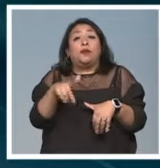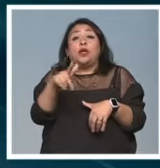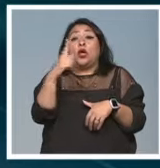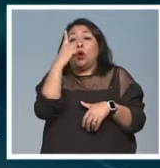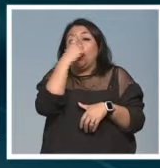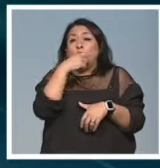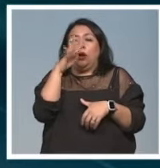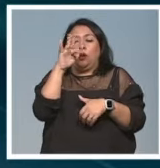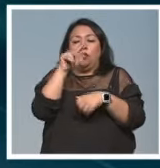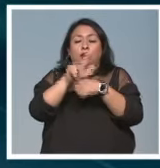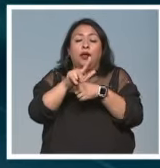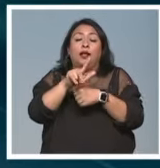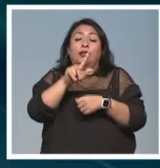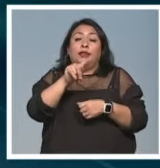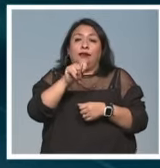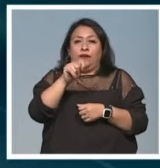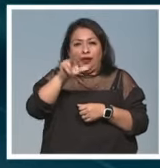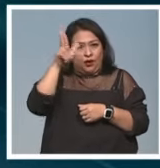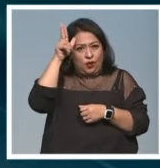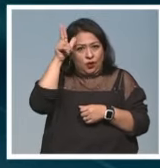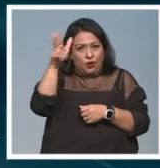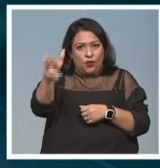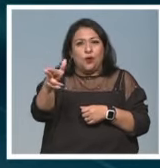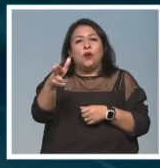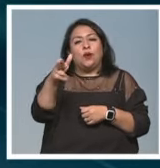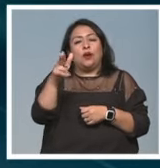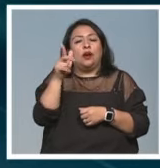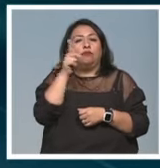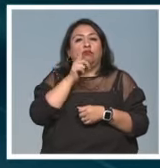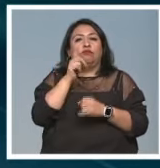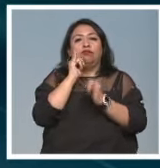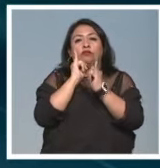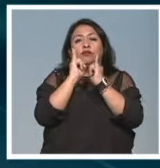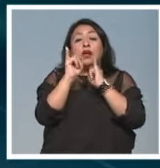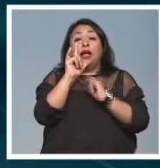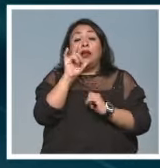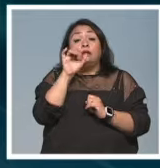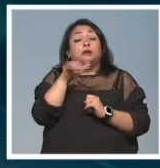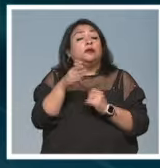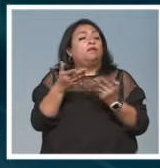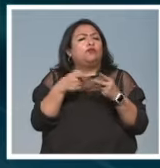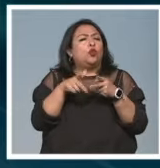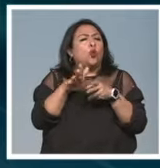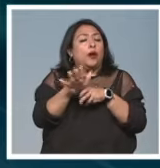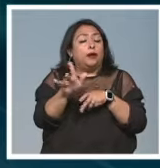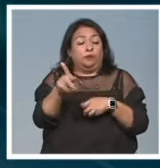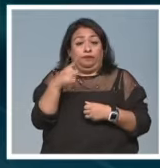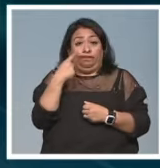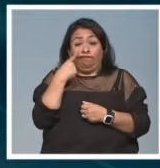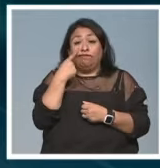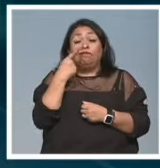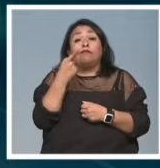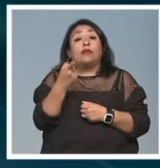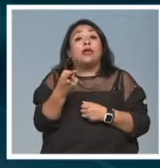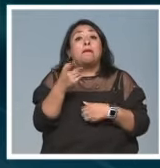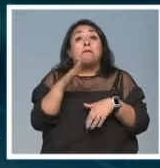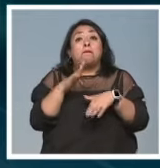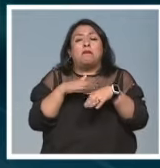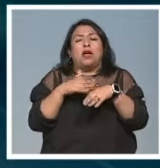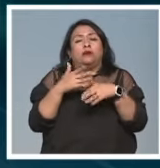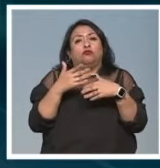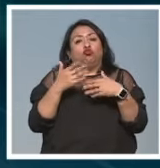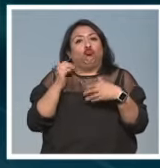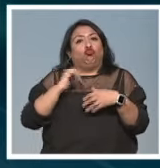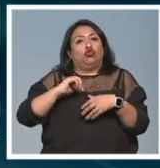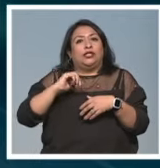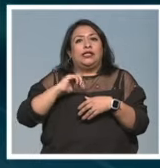hora cultural de la televisión. Hola, Laura Regis, en la traducción de lenguas de seña mexicana, ¿y con qué iniciamos? Bueno, considerado el más clásico